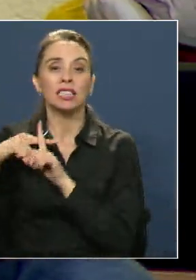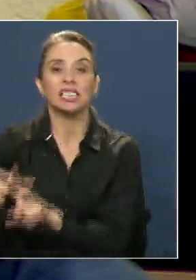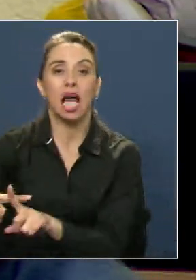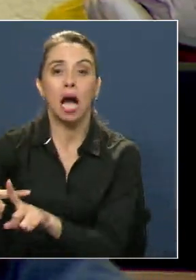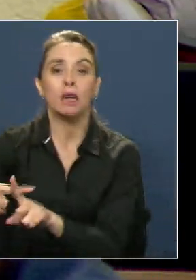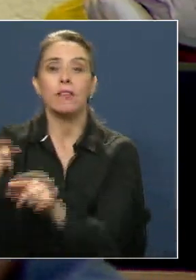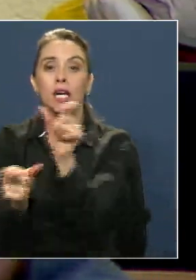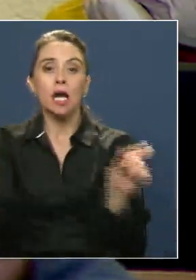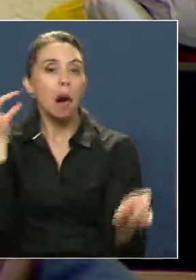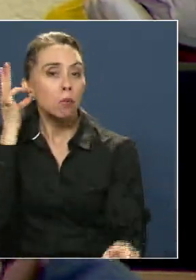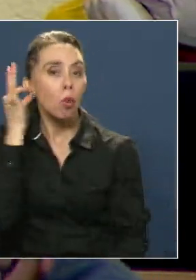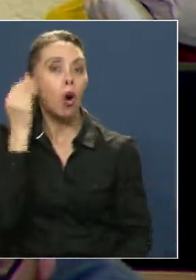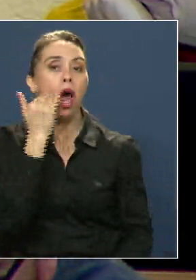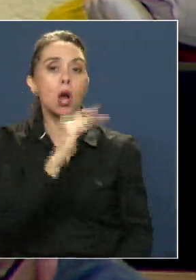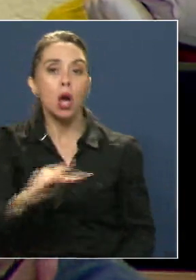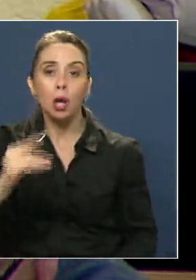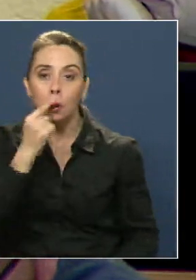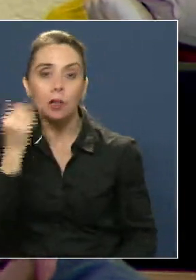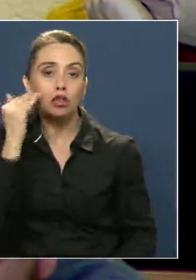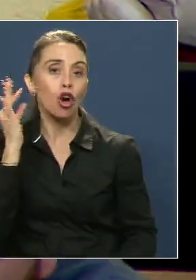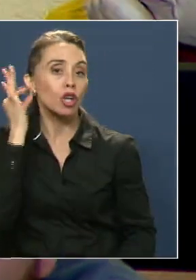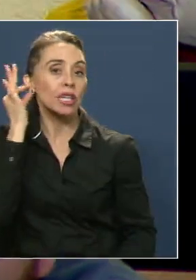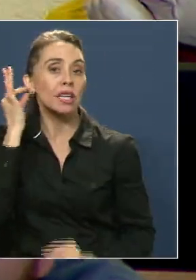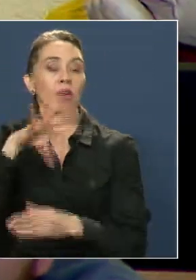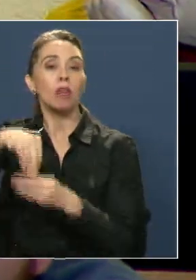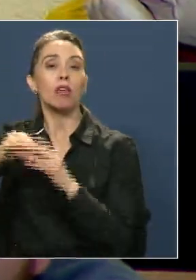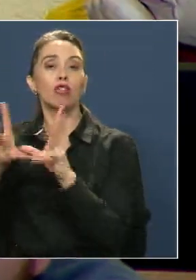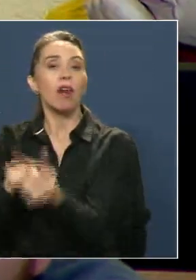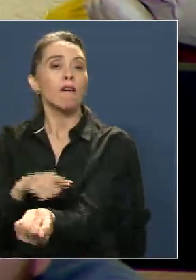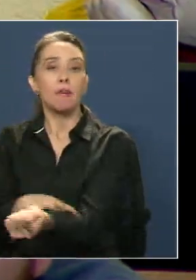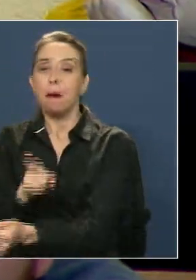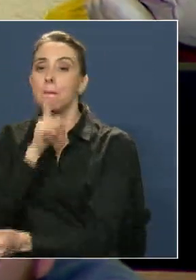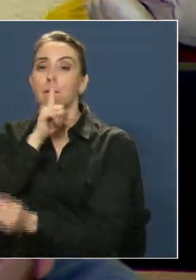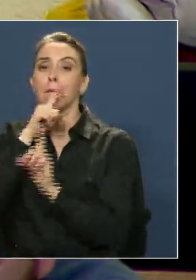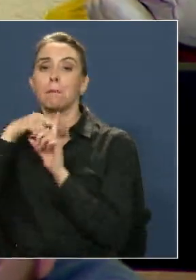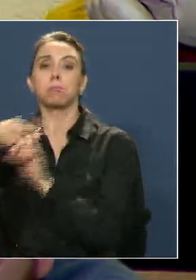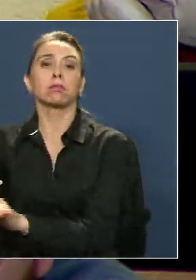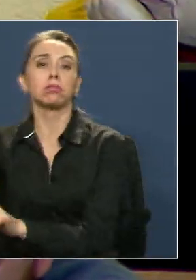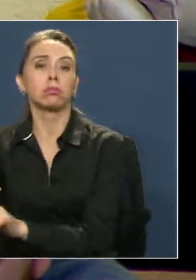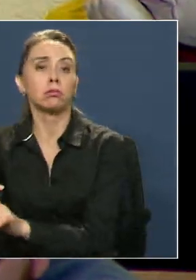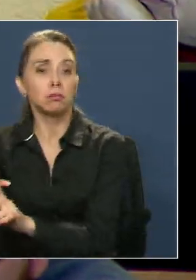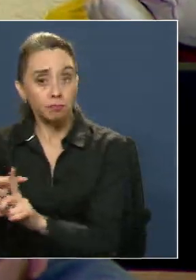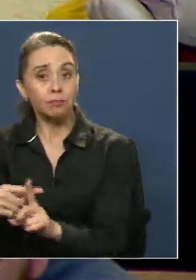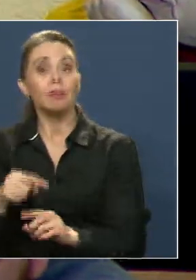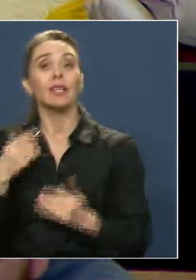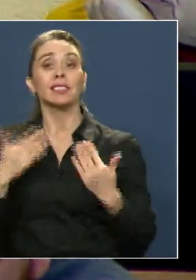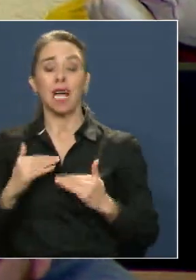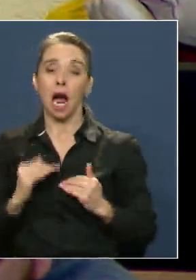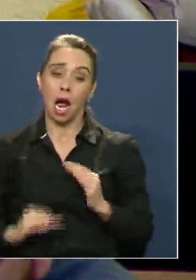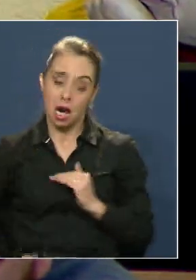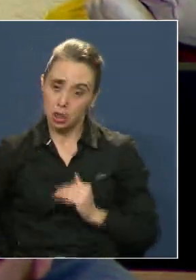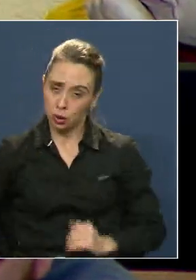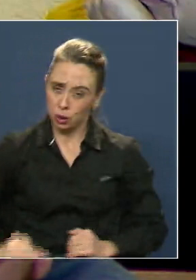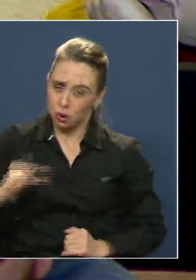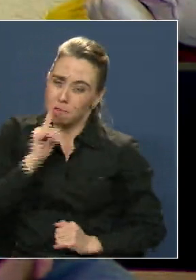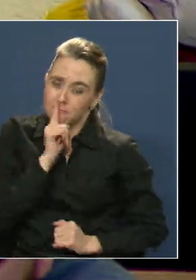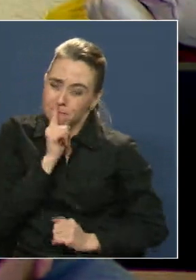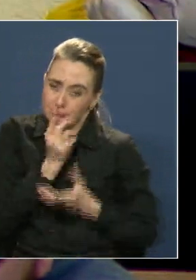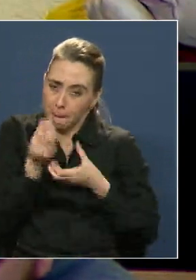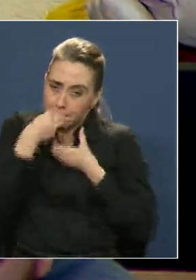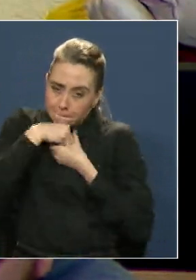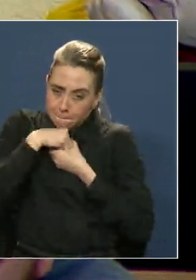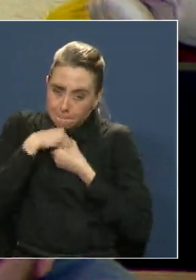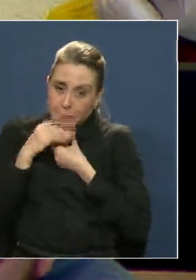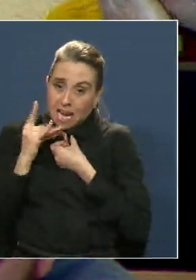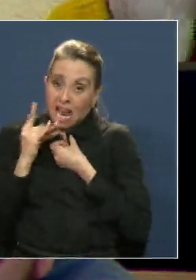a mujeres, a niños y niñas que componen la familia. Al ser mayores de edad, cuando comienza a correr el tiempo de